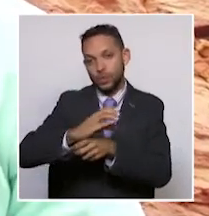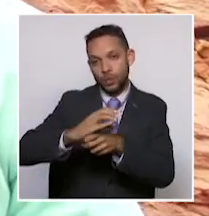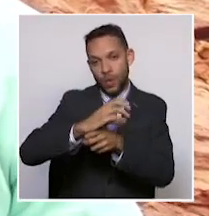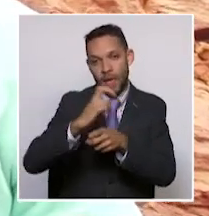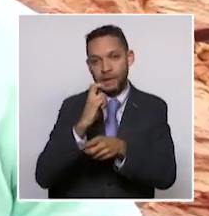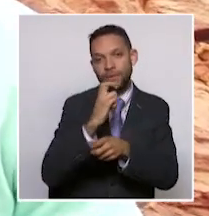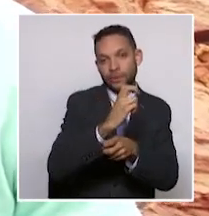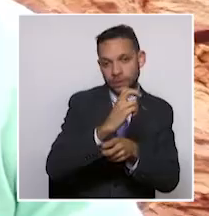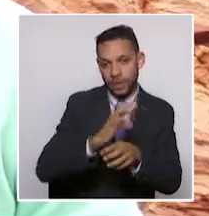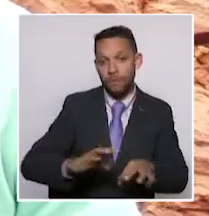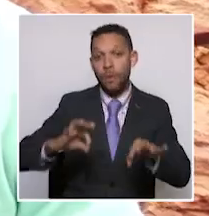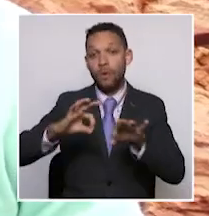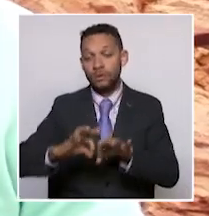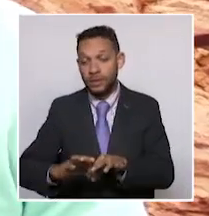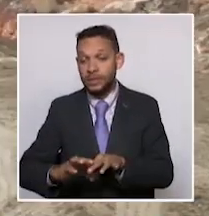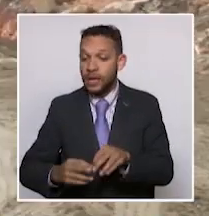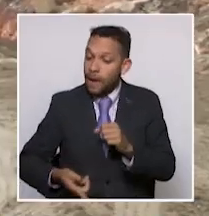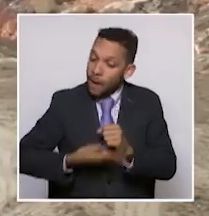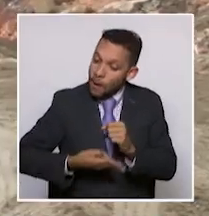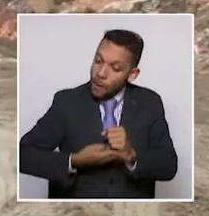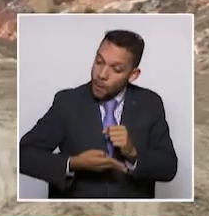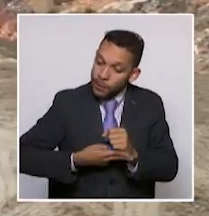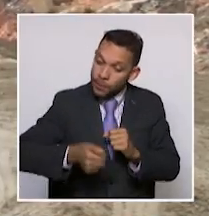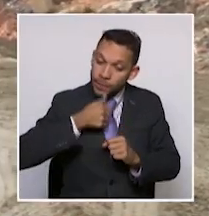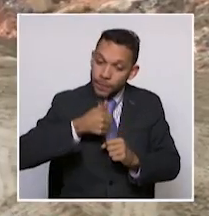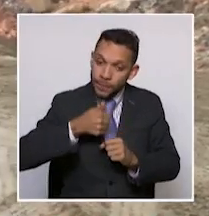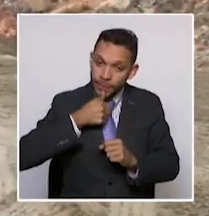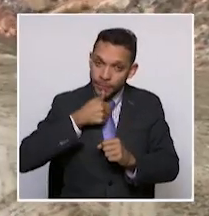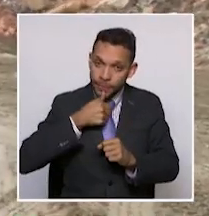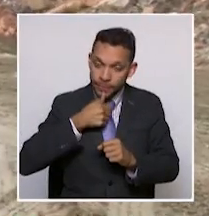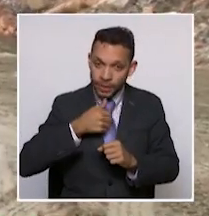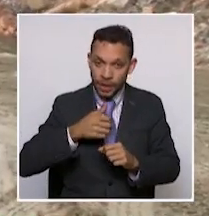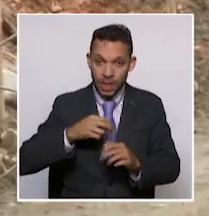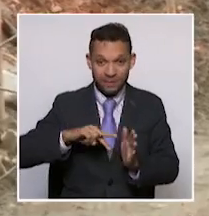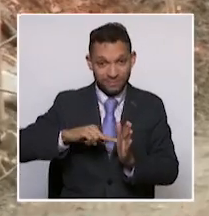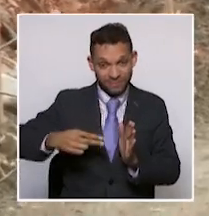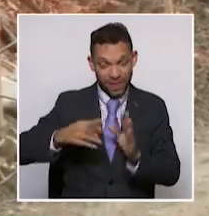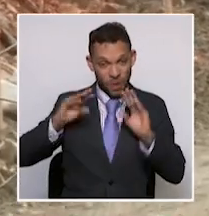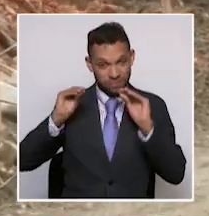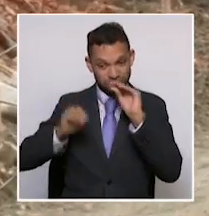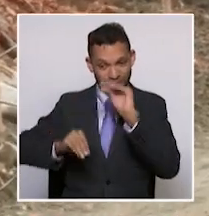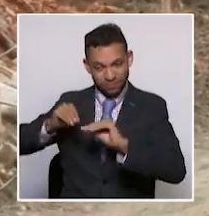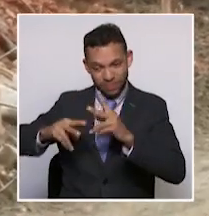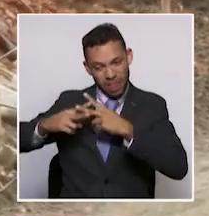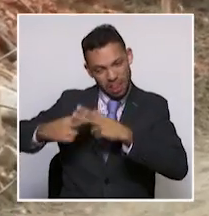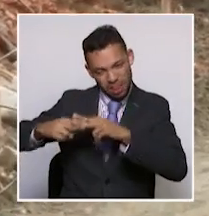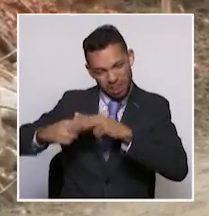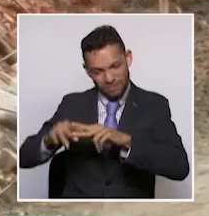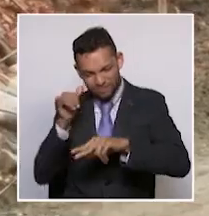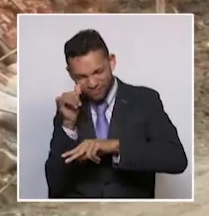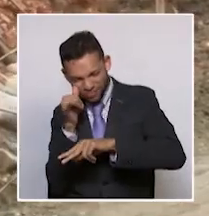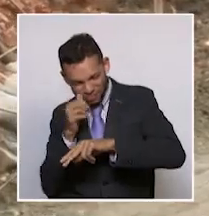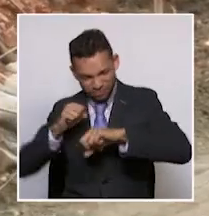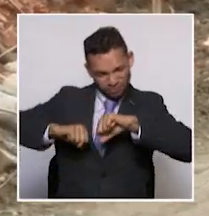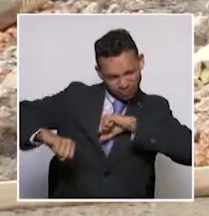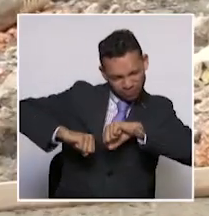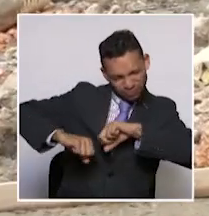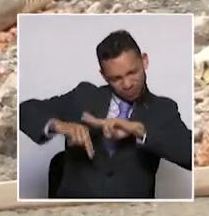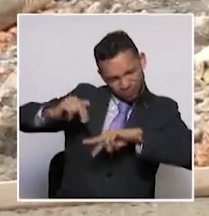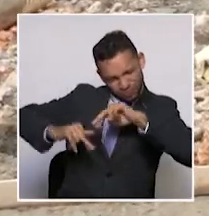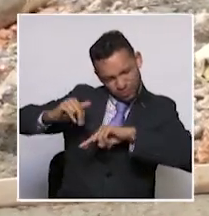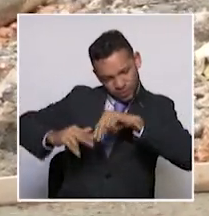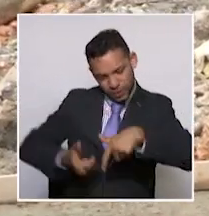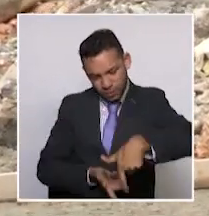comunidad racionalizar el agua. Personal técnico de Aguas de Manizales adelanta obras en el sector para reconectar y desviar la ruta de los